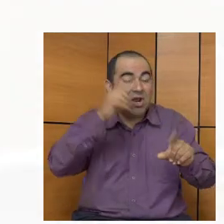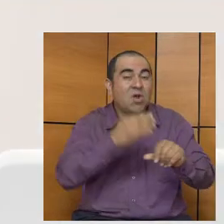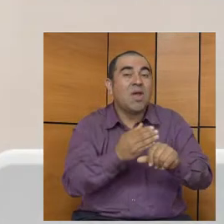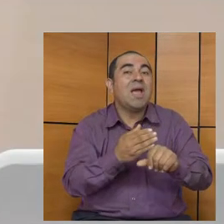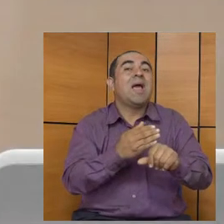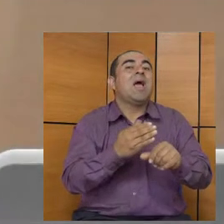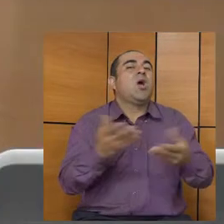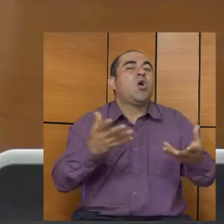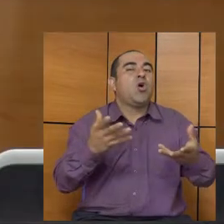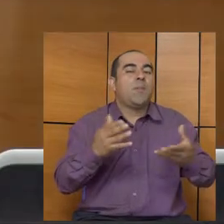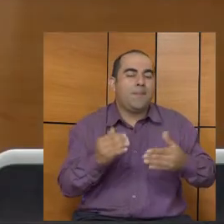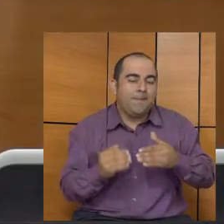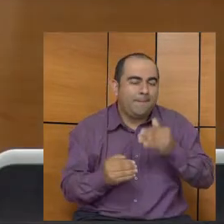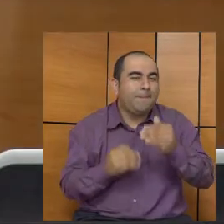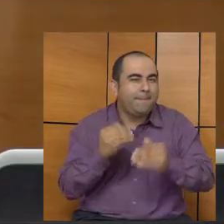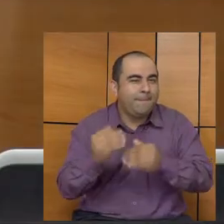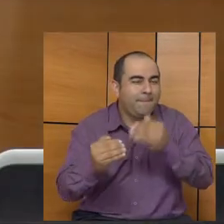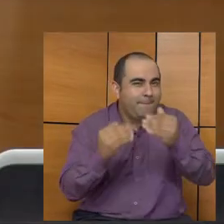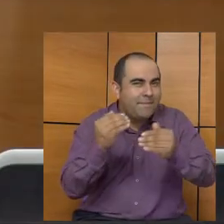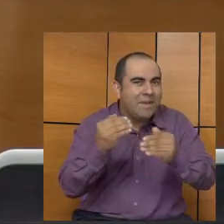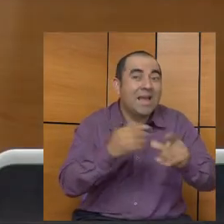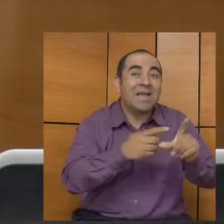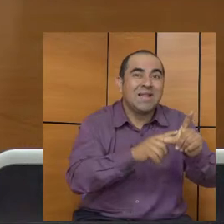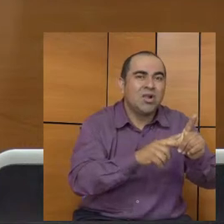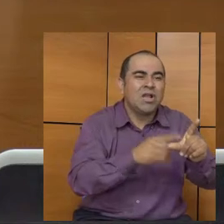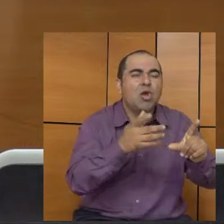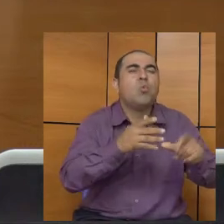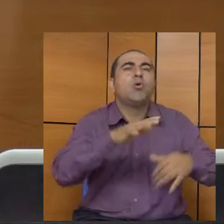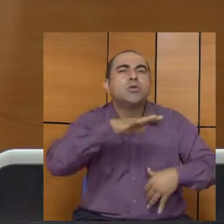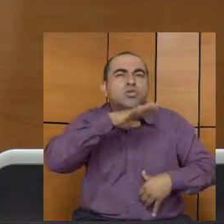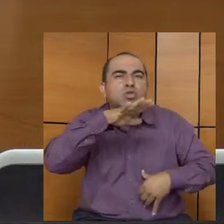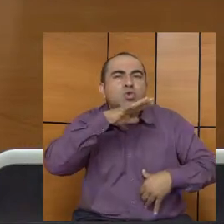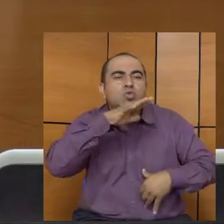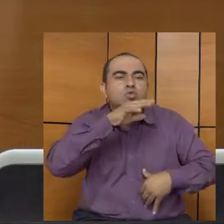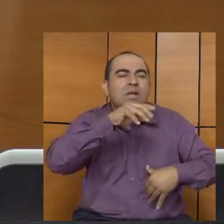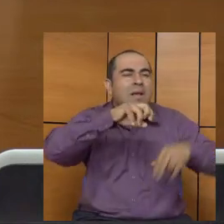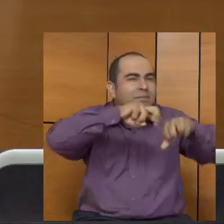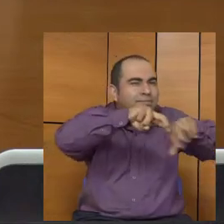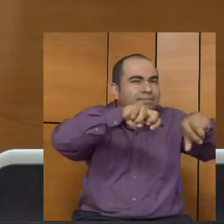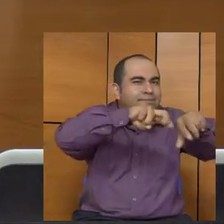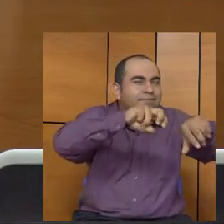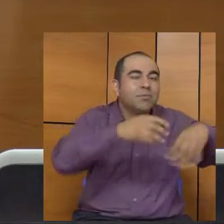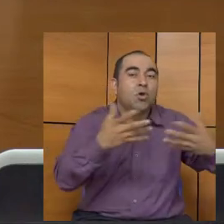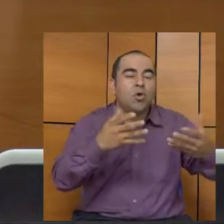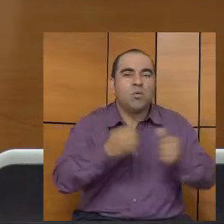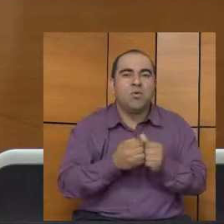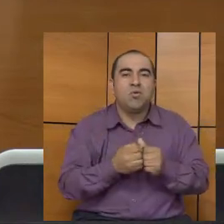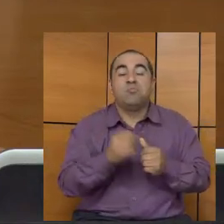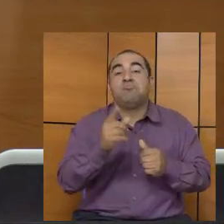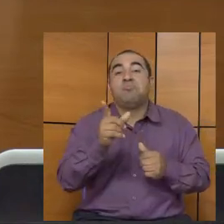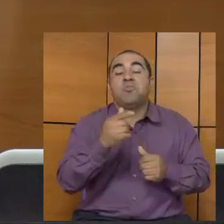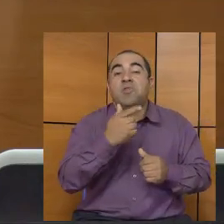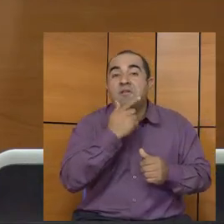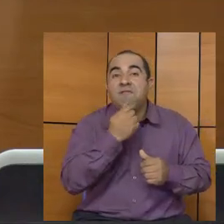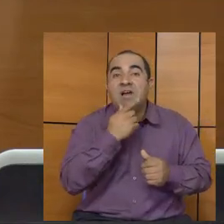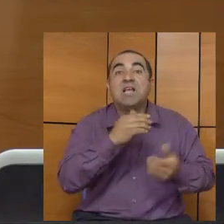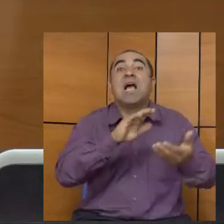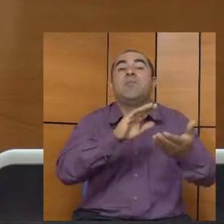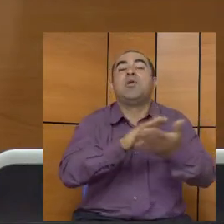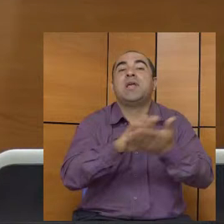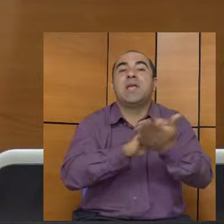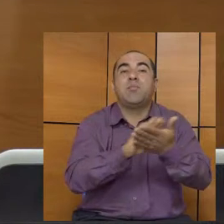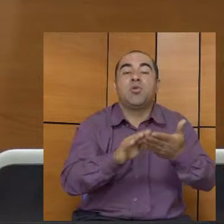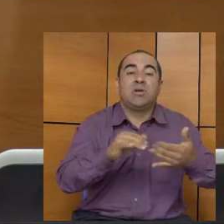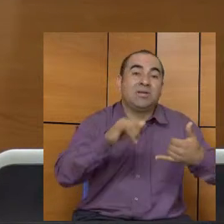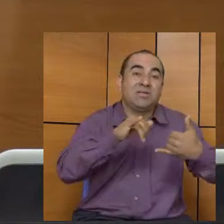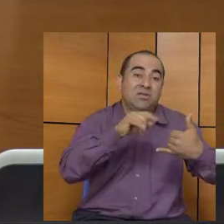caso a caso de cada tecnología, de cada aplicación, para qué se están utilizando. No es lo mismo una aplicación en el área de la salud que